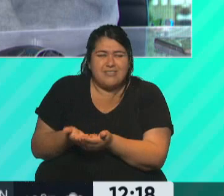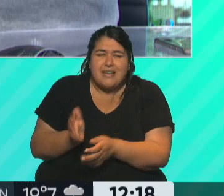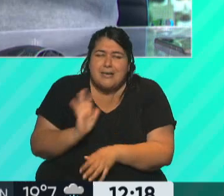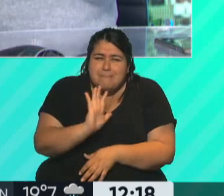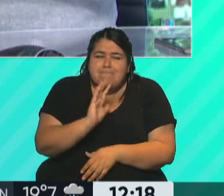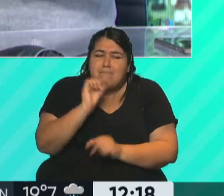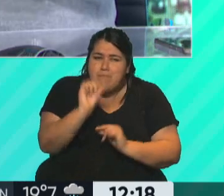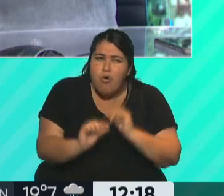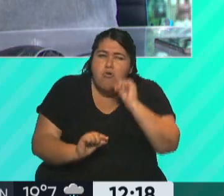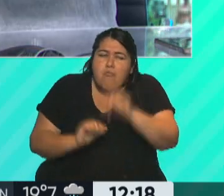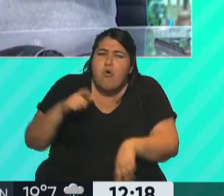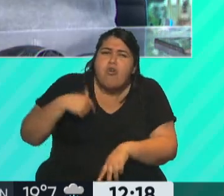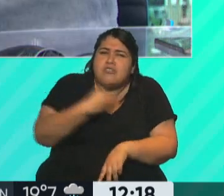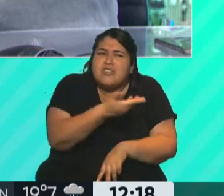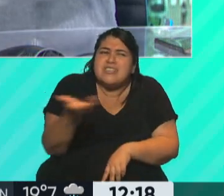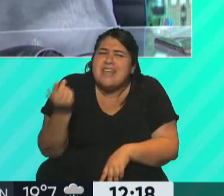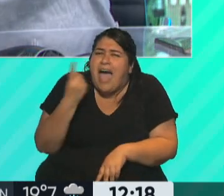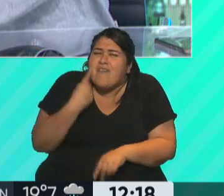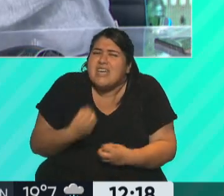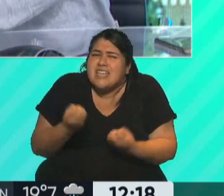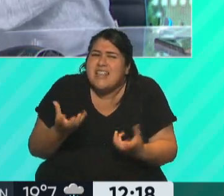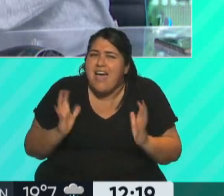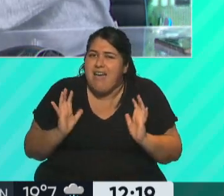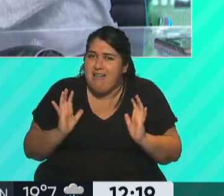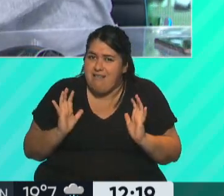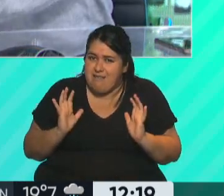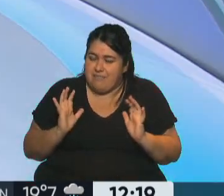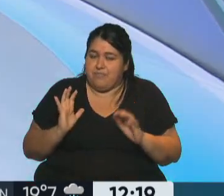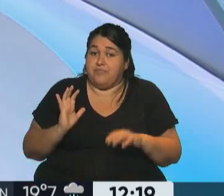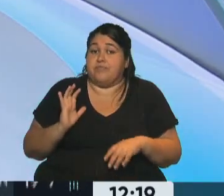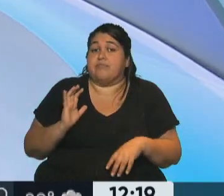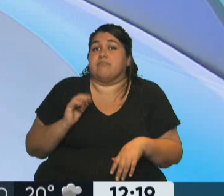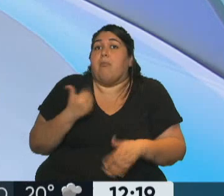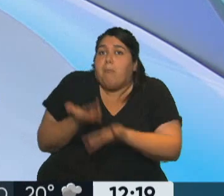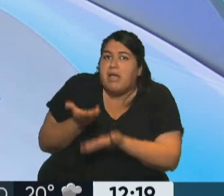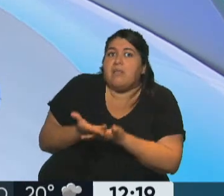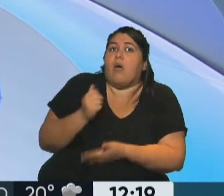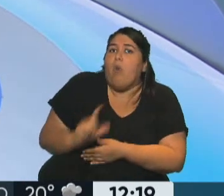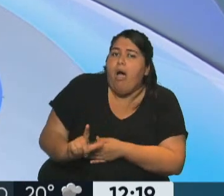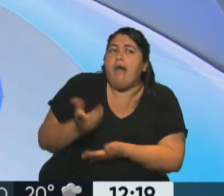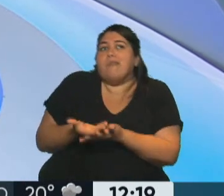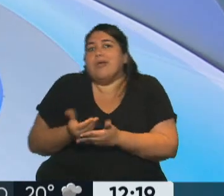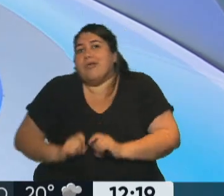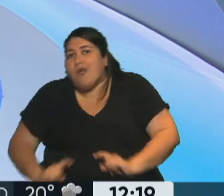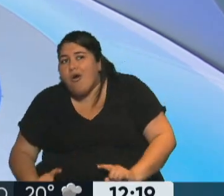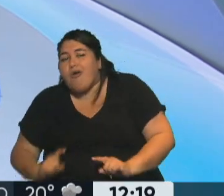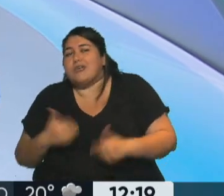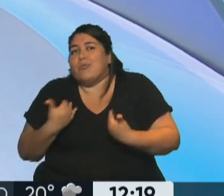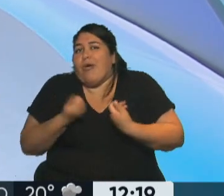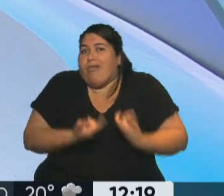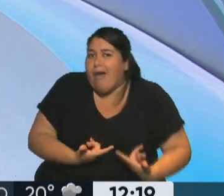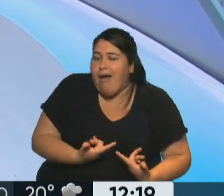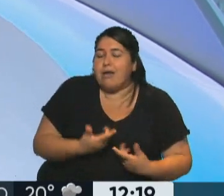vínculo entre esa sociedad y lo que después termine sucediendo, ¿no? ¿Qué demandas se satisfacen y cuáles no? Y cuáles no, exactamente. Hay